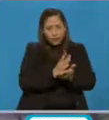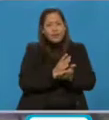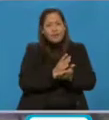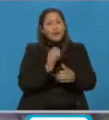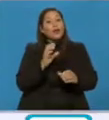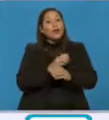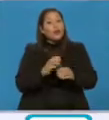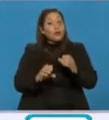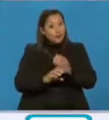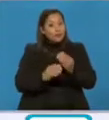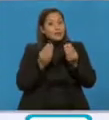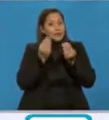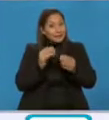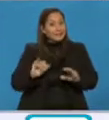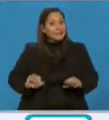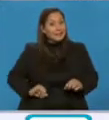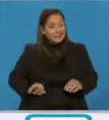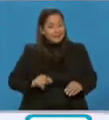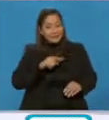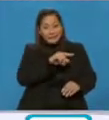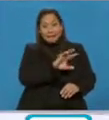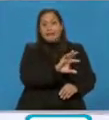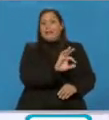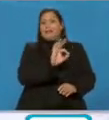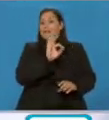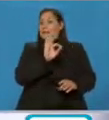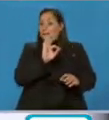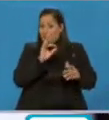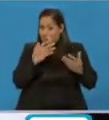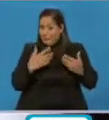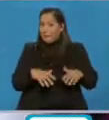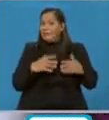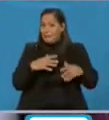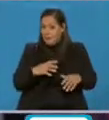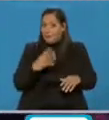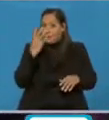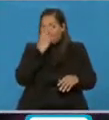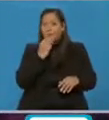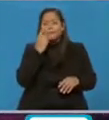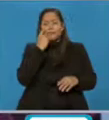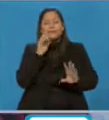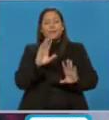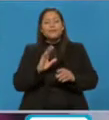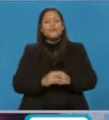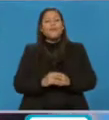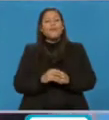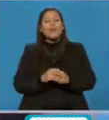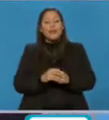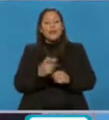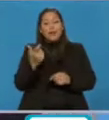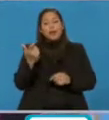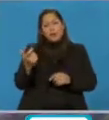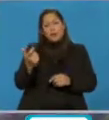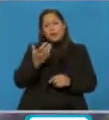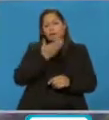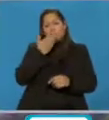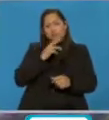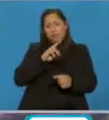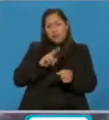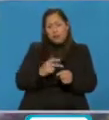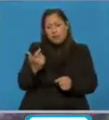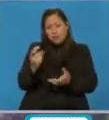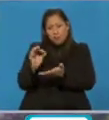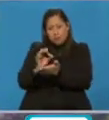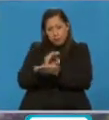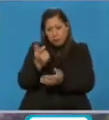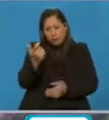hacen muy interesante y que lo hacen una opción muy relevante, y la primera es que, a diferencia de una moneda tradicional, una